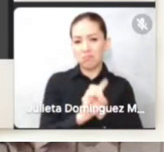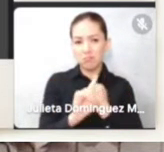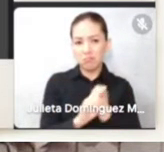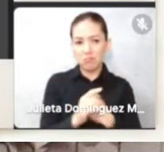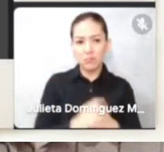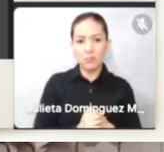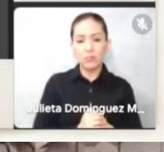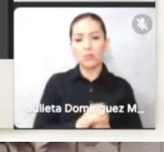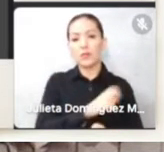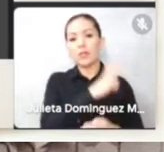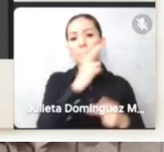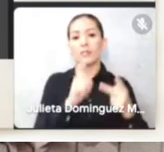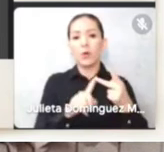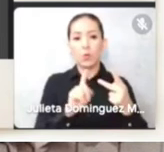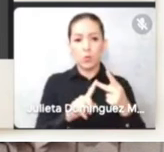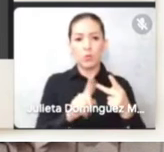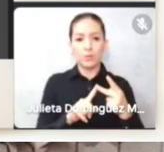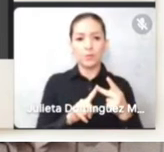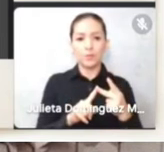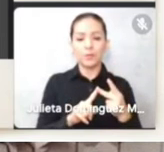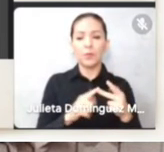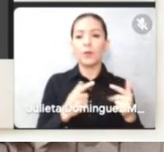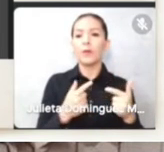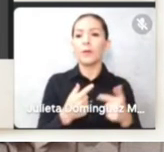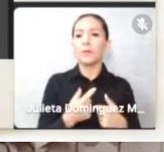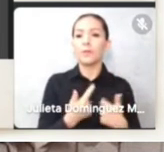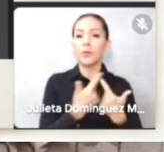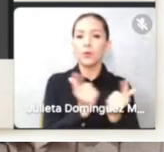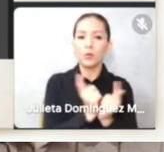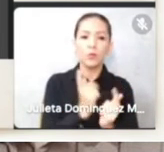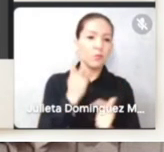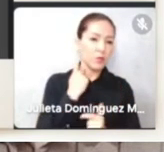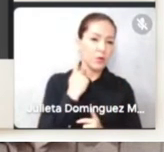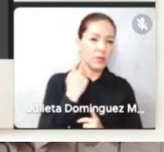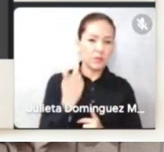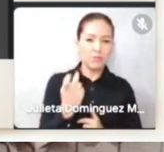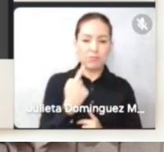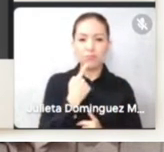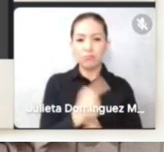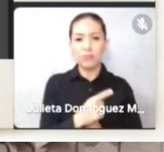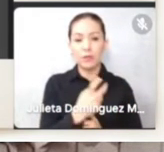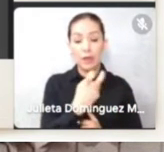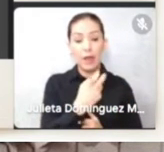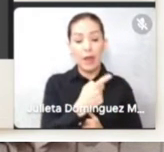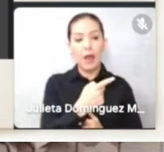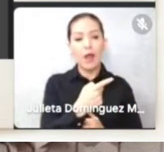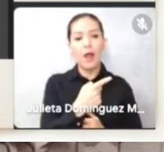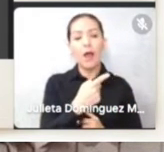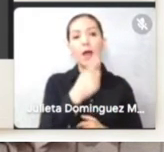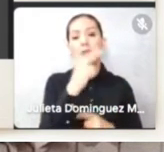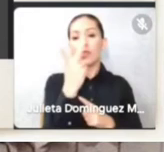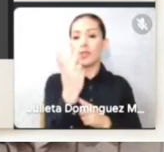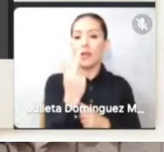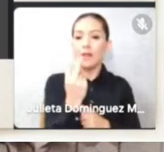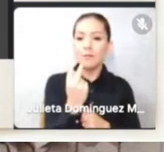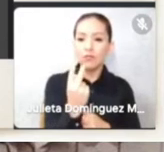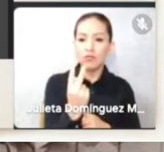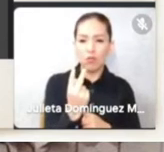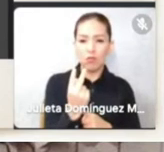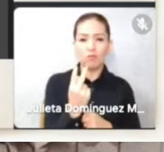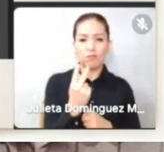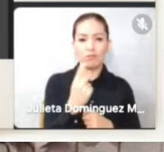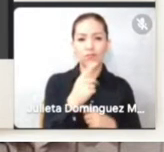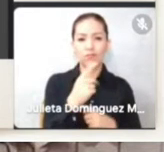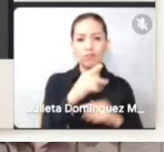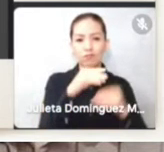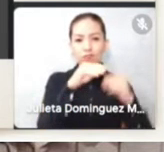motivo de agravio, el partido político actor aduce la posible adquisición de publicidad en televisión para dar cobertura especial a